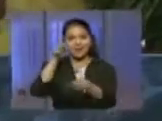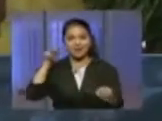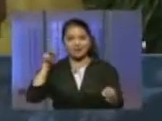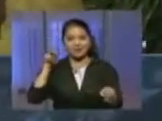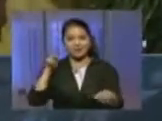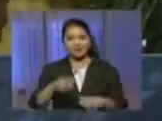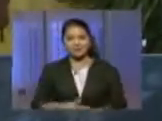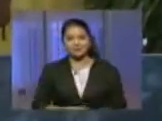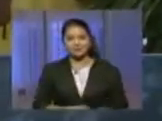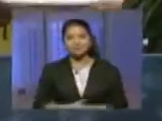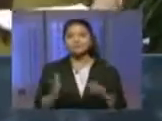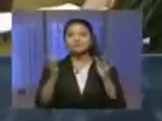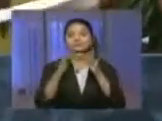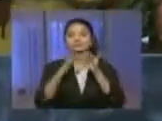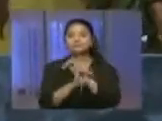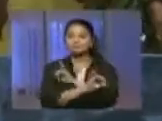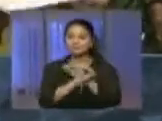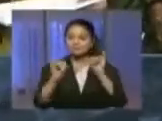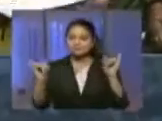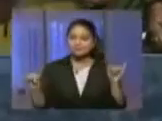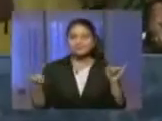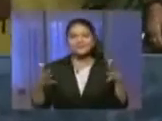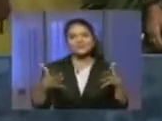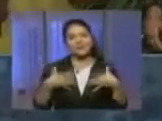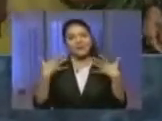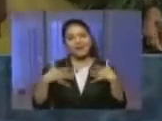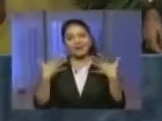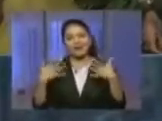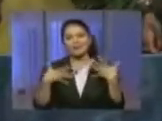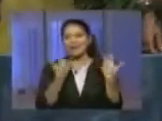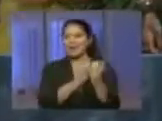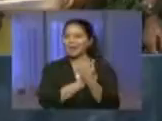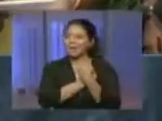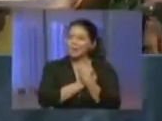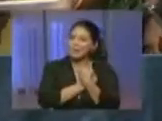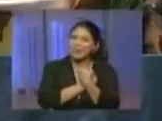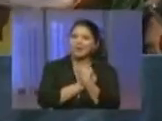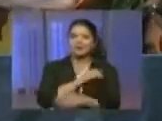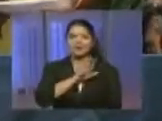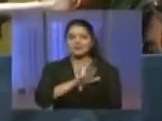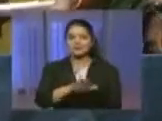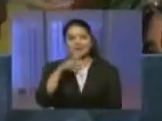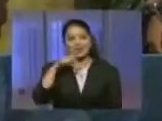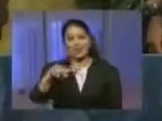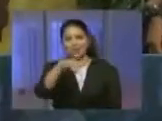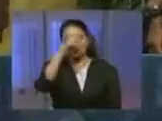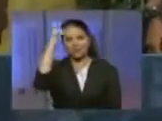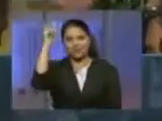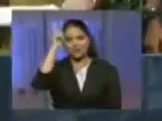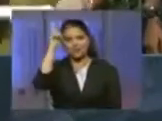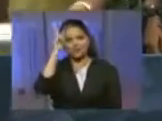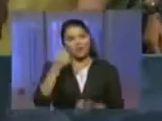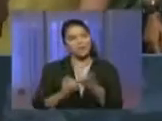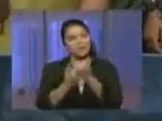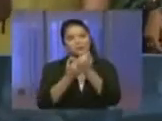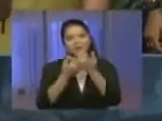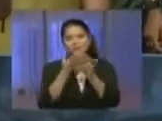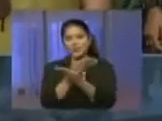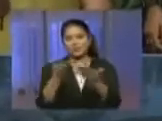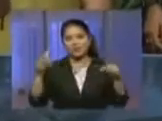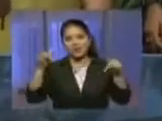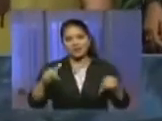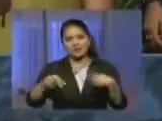damos el pase a usted con la alegría y el amor que caracteriza a los pueblos indígenas respaldo a usted y a este